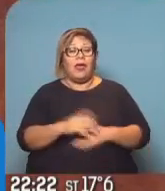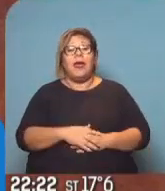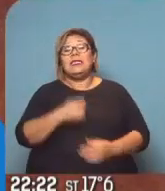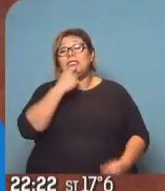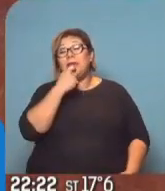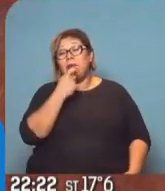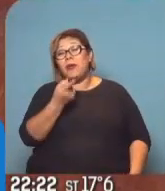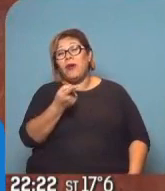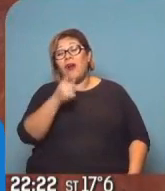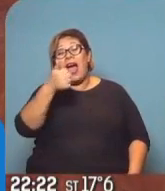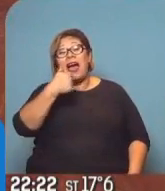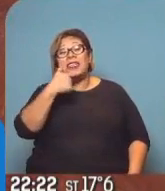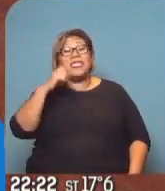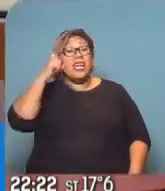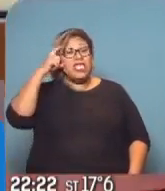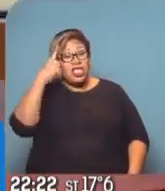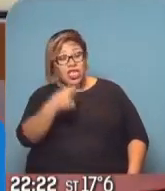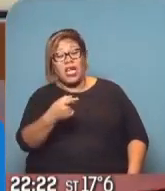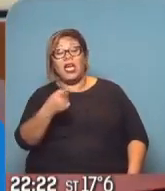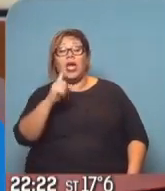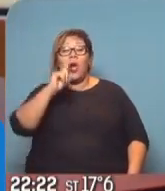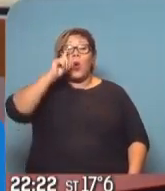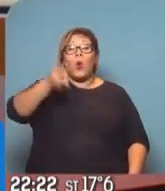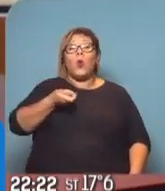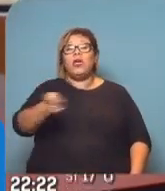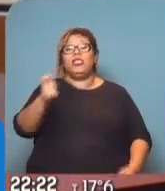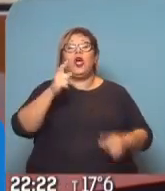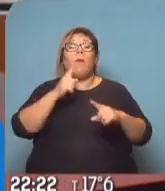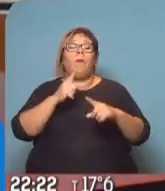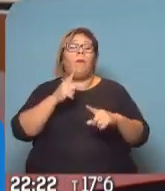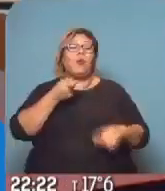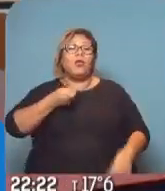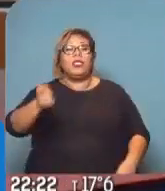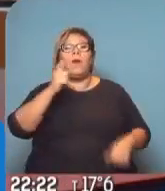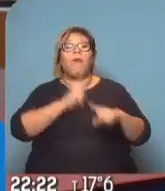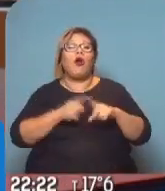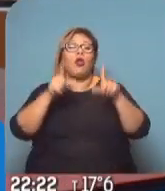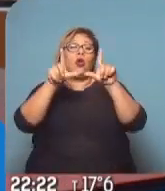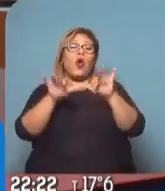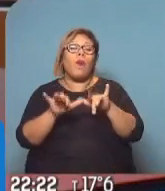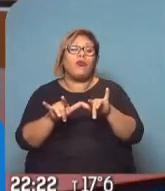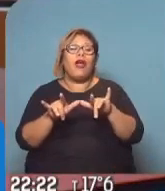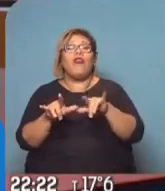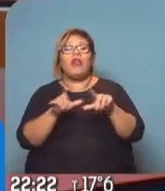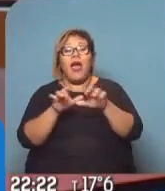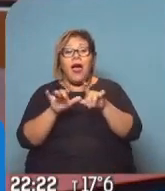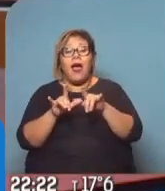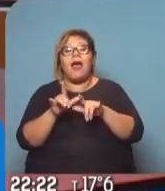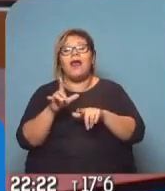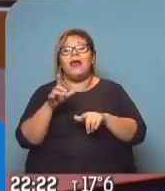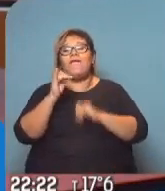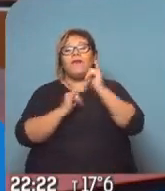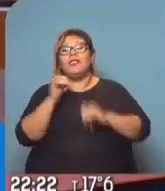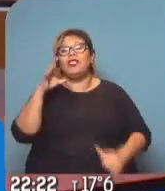parece que por ahí no va a tener un efecto muy grande en el periodismo. Pero si si realmente lo quieren acusar de espionaje